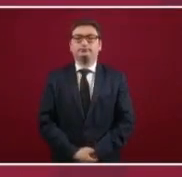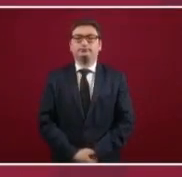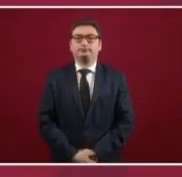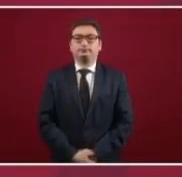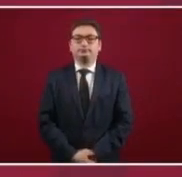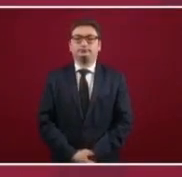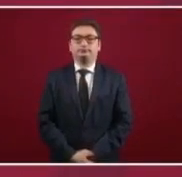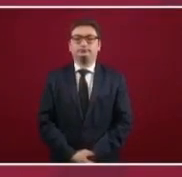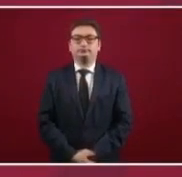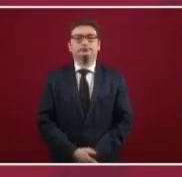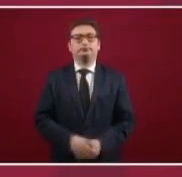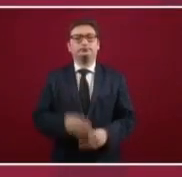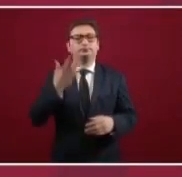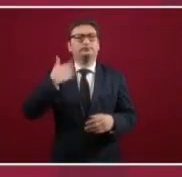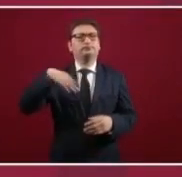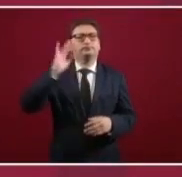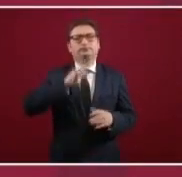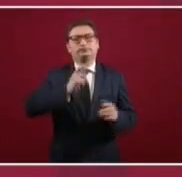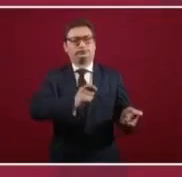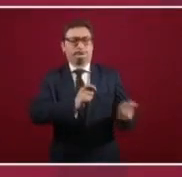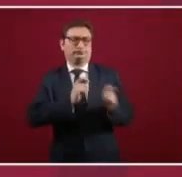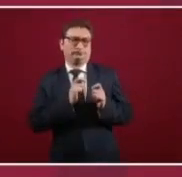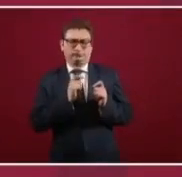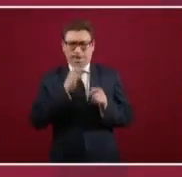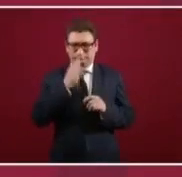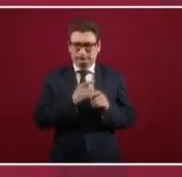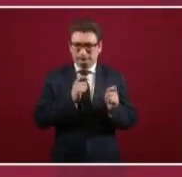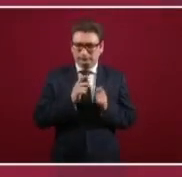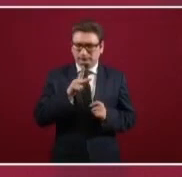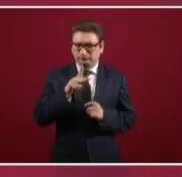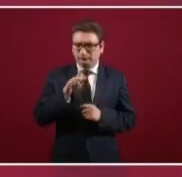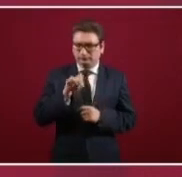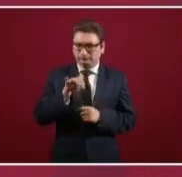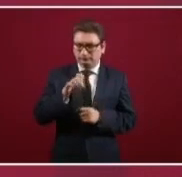como nos dejaron pemex